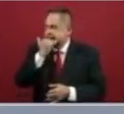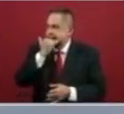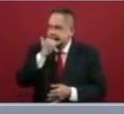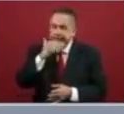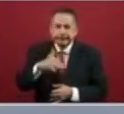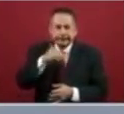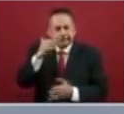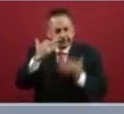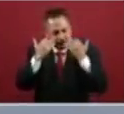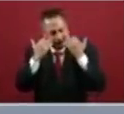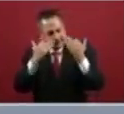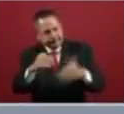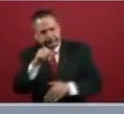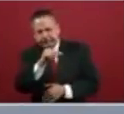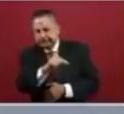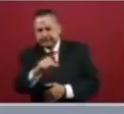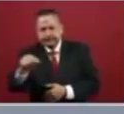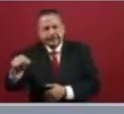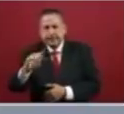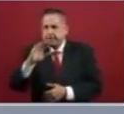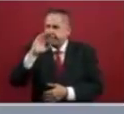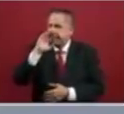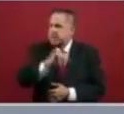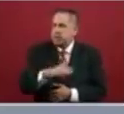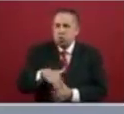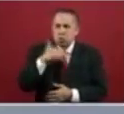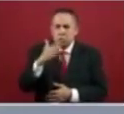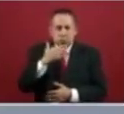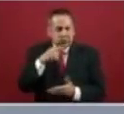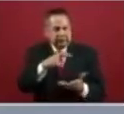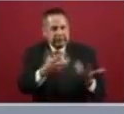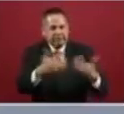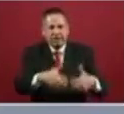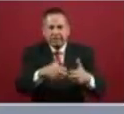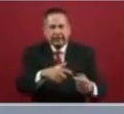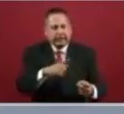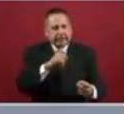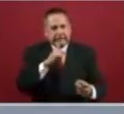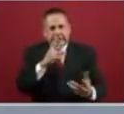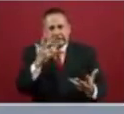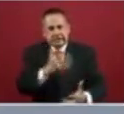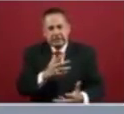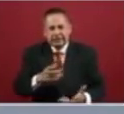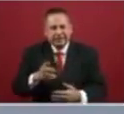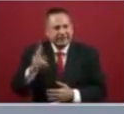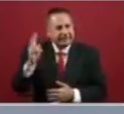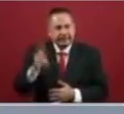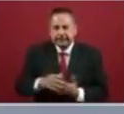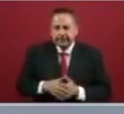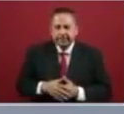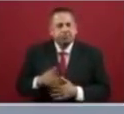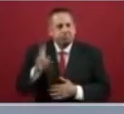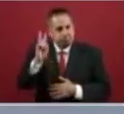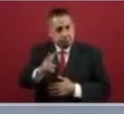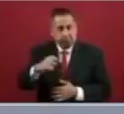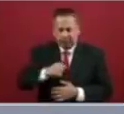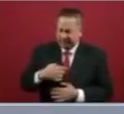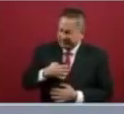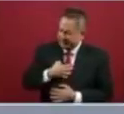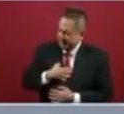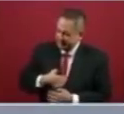y evidentes hechos de corrupción. Me llena de felicidad